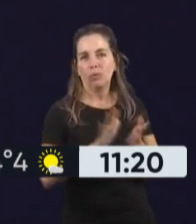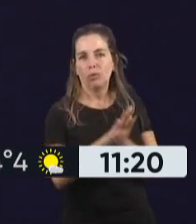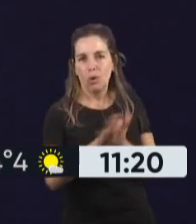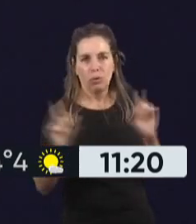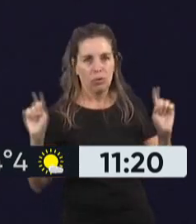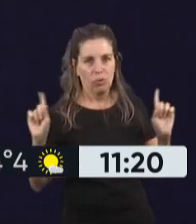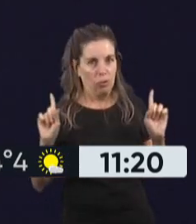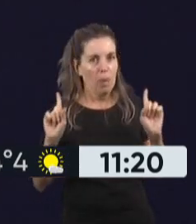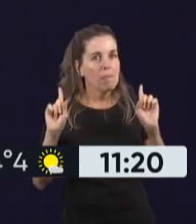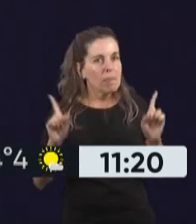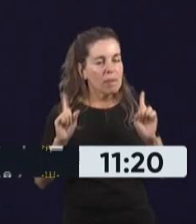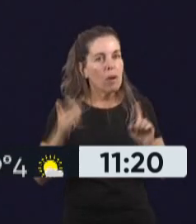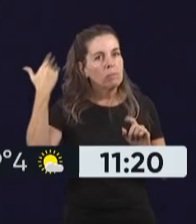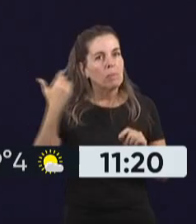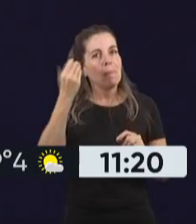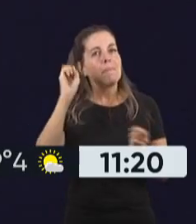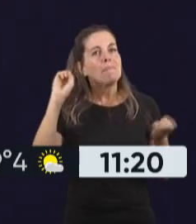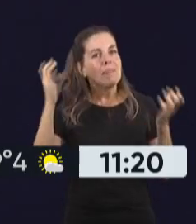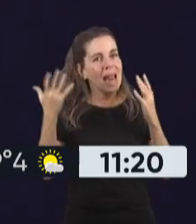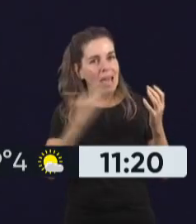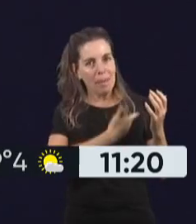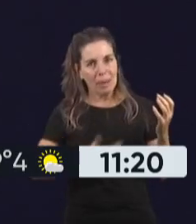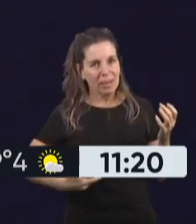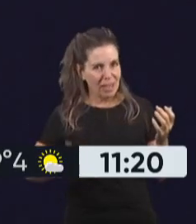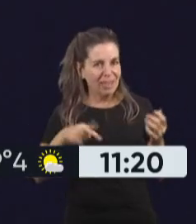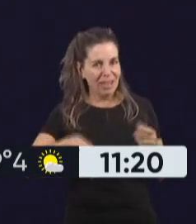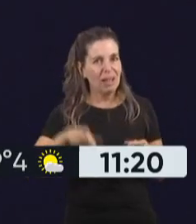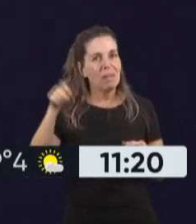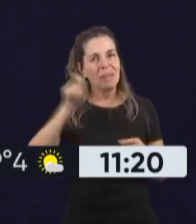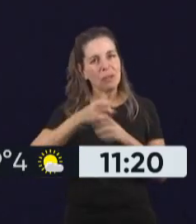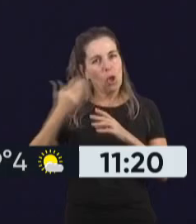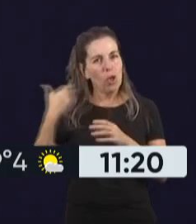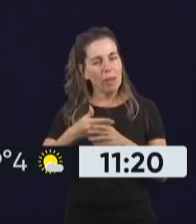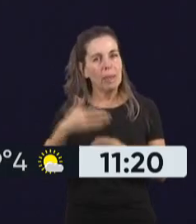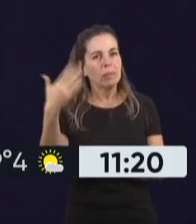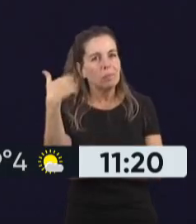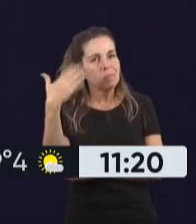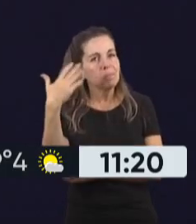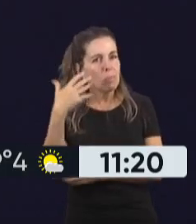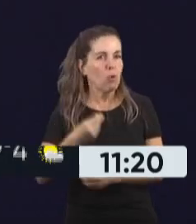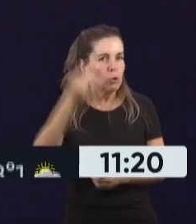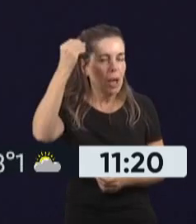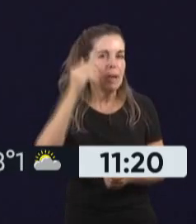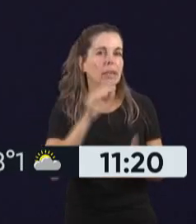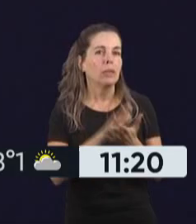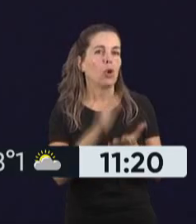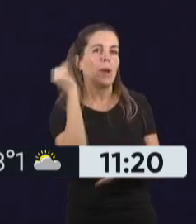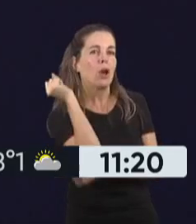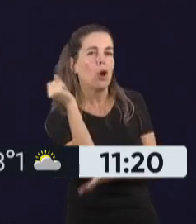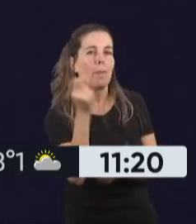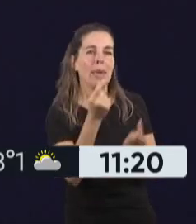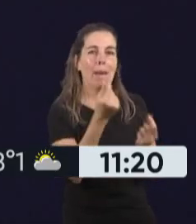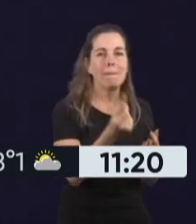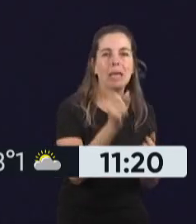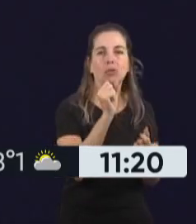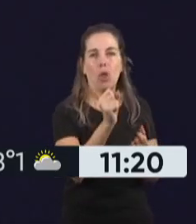presidente ha dedicado conferencias en el último mes enteras a explicar, yo recuerdo la de la Fundación Libertad, pero